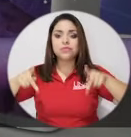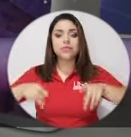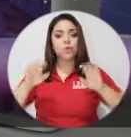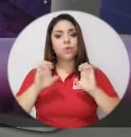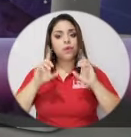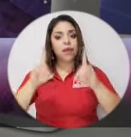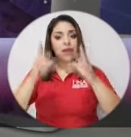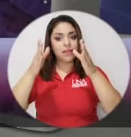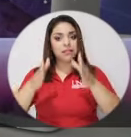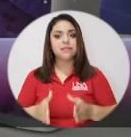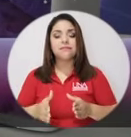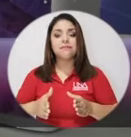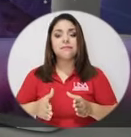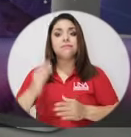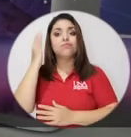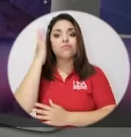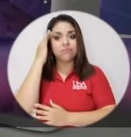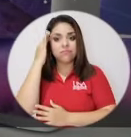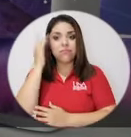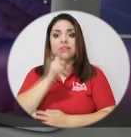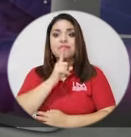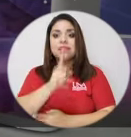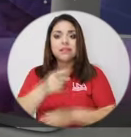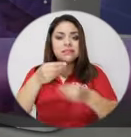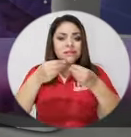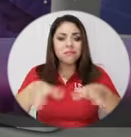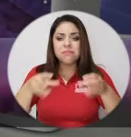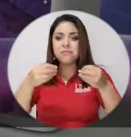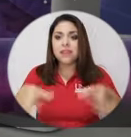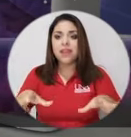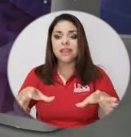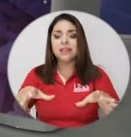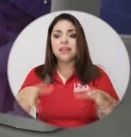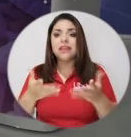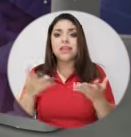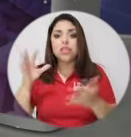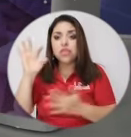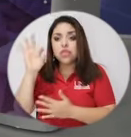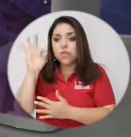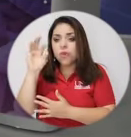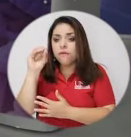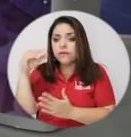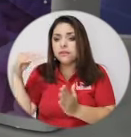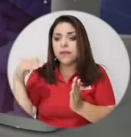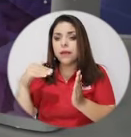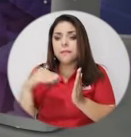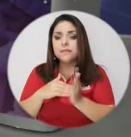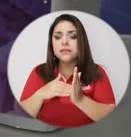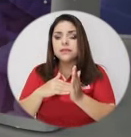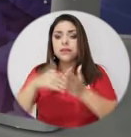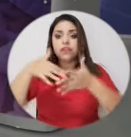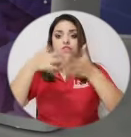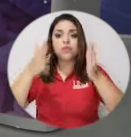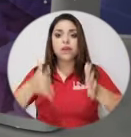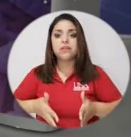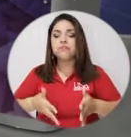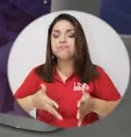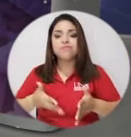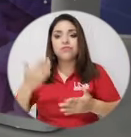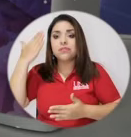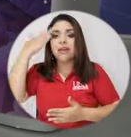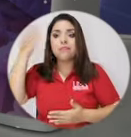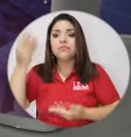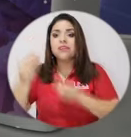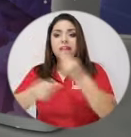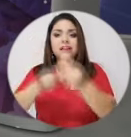que se le ha perdido prácticamente el rastro a cerca de 90.000 estudiantes. Y hay más de 2.000